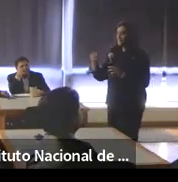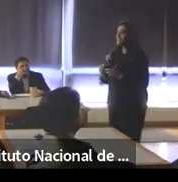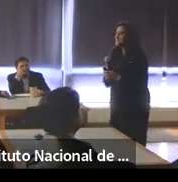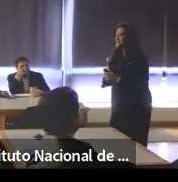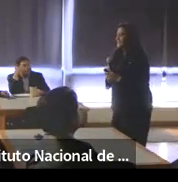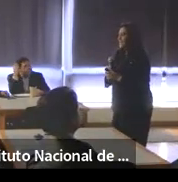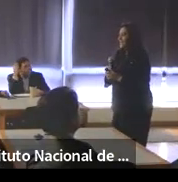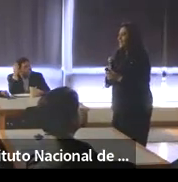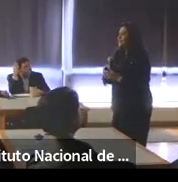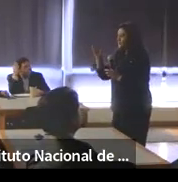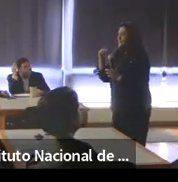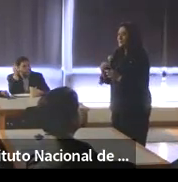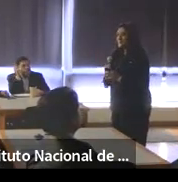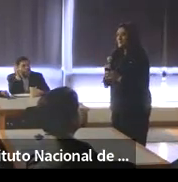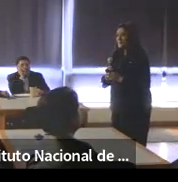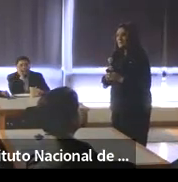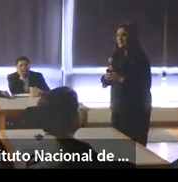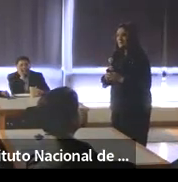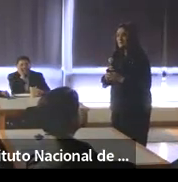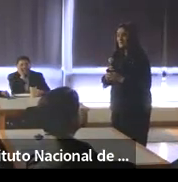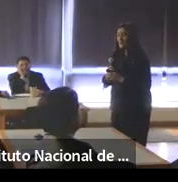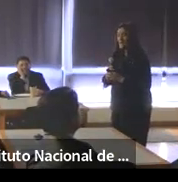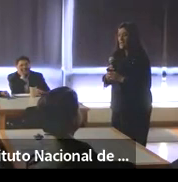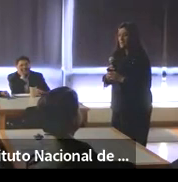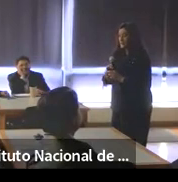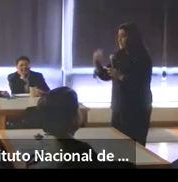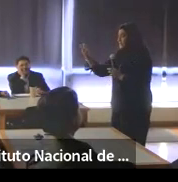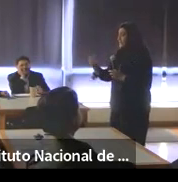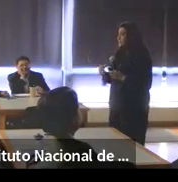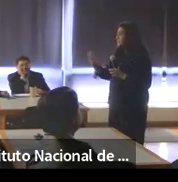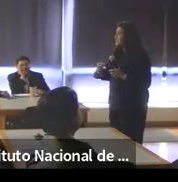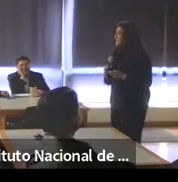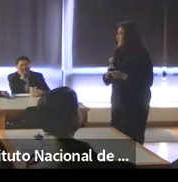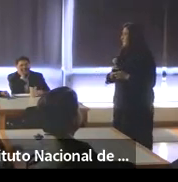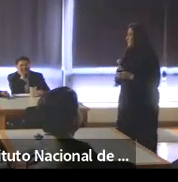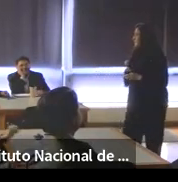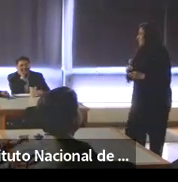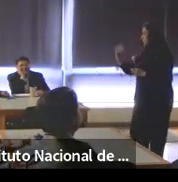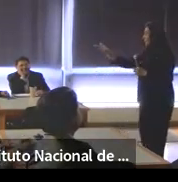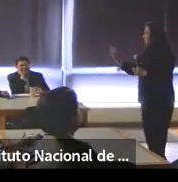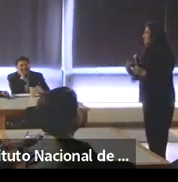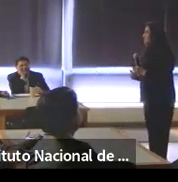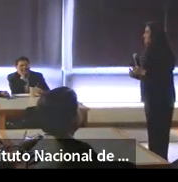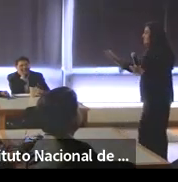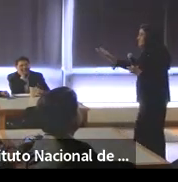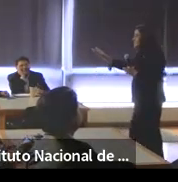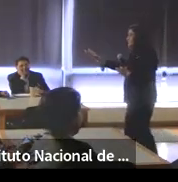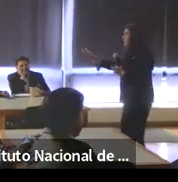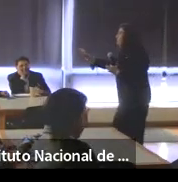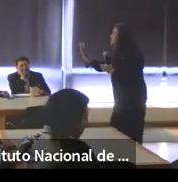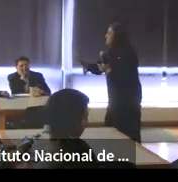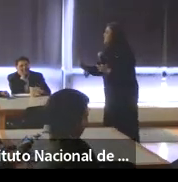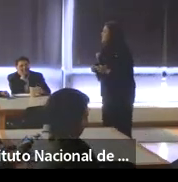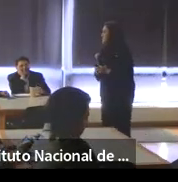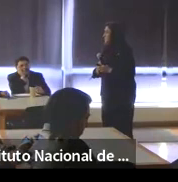mi edad algunos un poco más jóvenes Pero tiene que ver con la sociedad porque no nos enseñan a decir